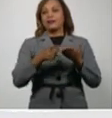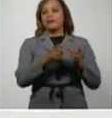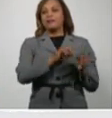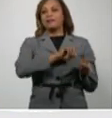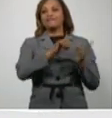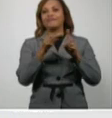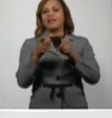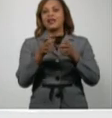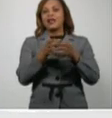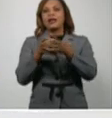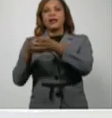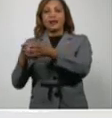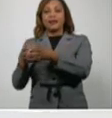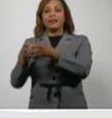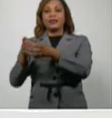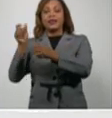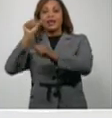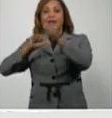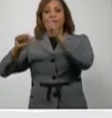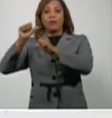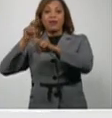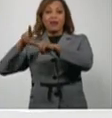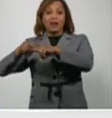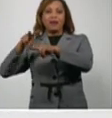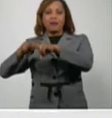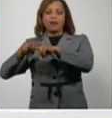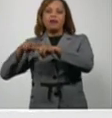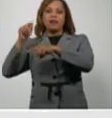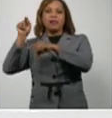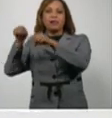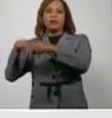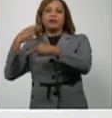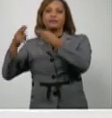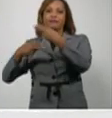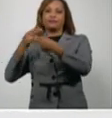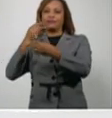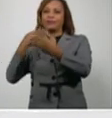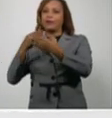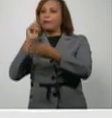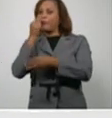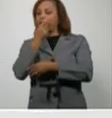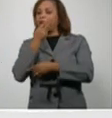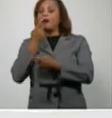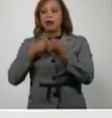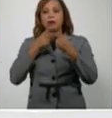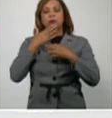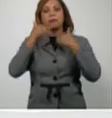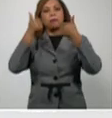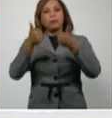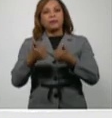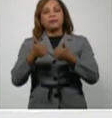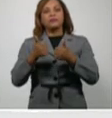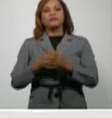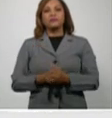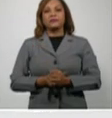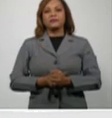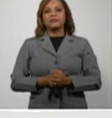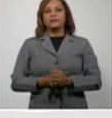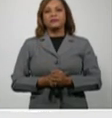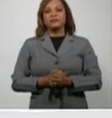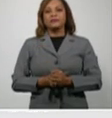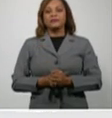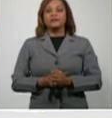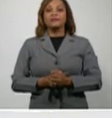los laboratorios del IPK a procesar las muestras. Van a tener independencia, pero como también él decía, esto es lo que va a